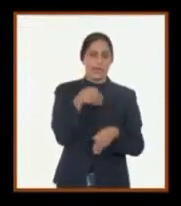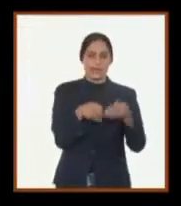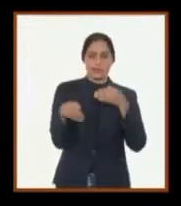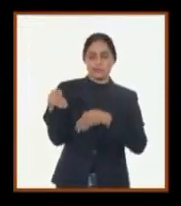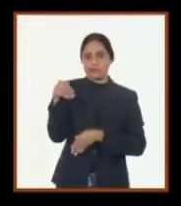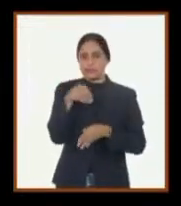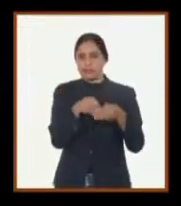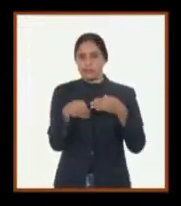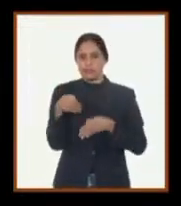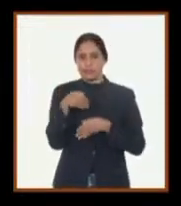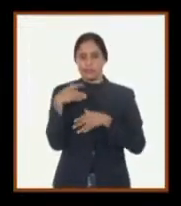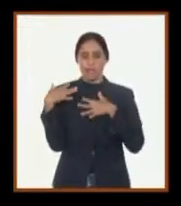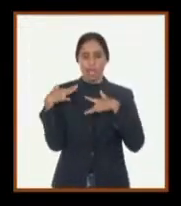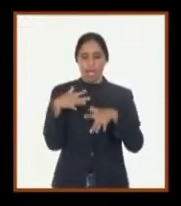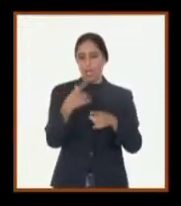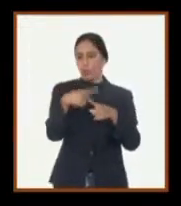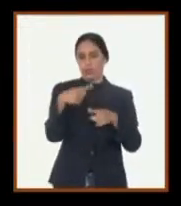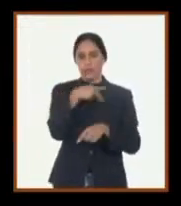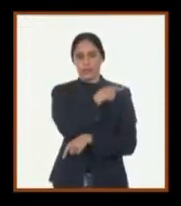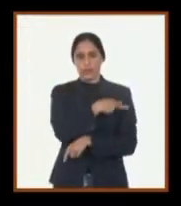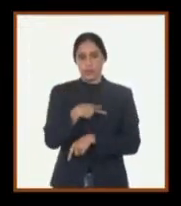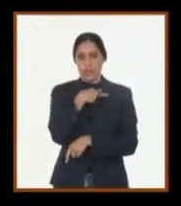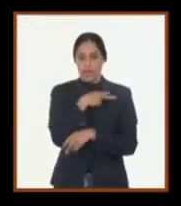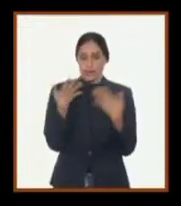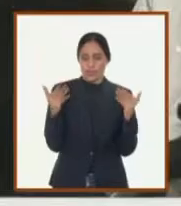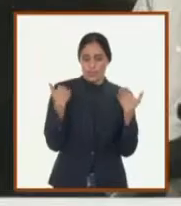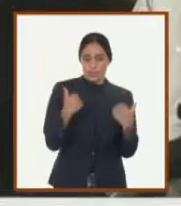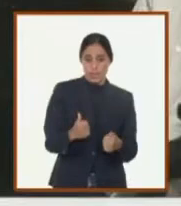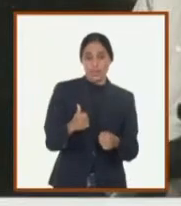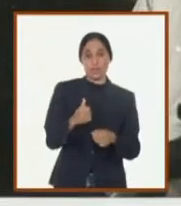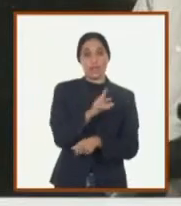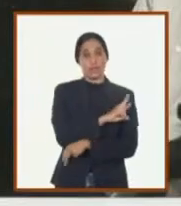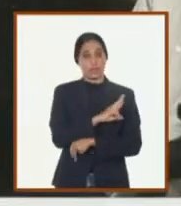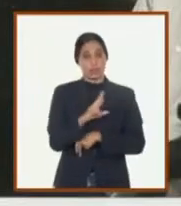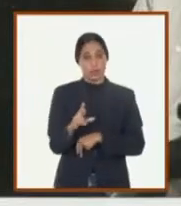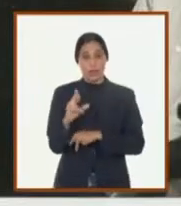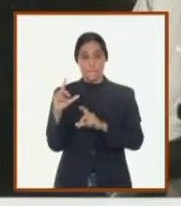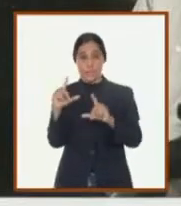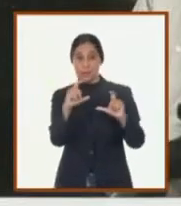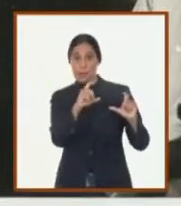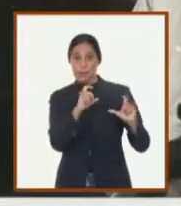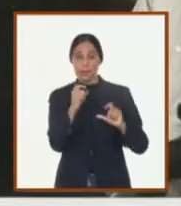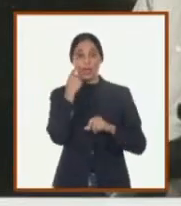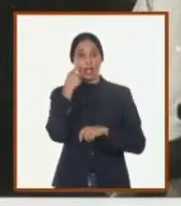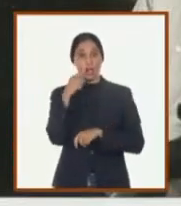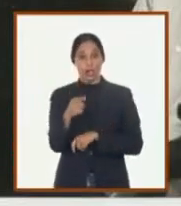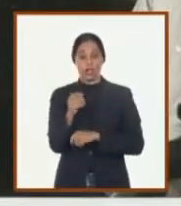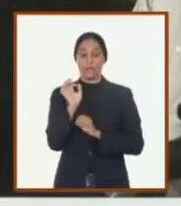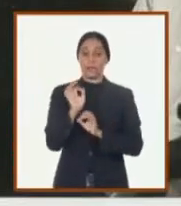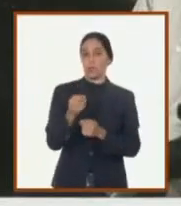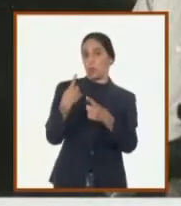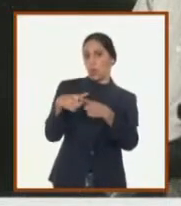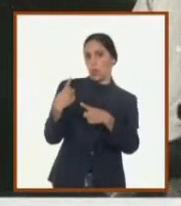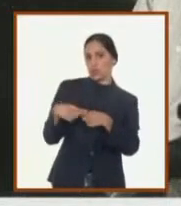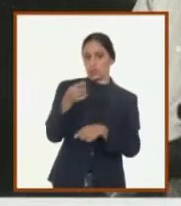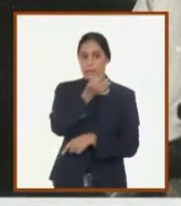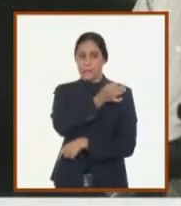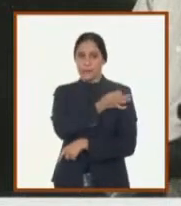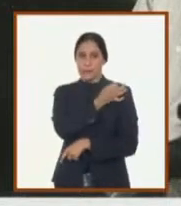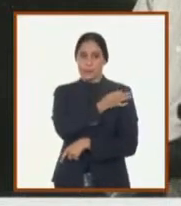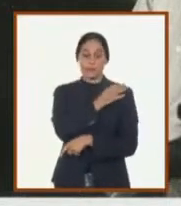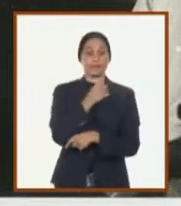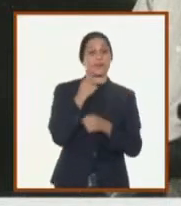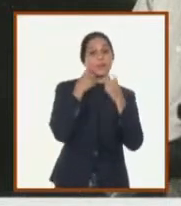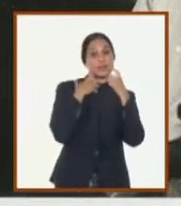eh otros dirigentes de la Revolución estuvo har que está allí en pantalla el comandante Ramiro y fue